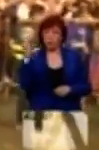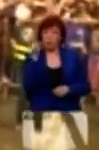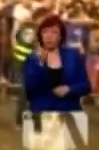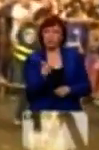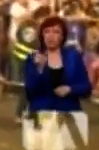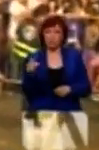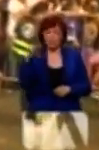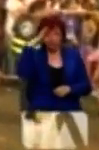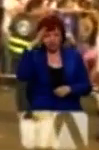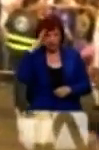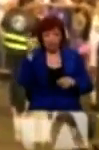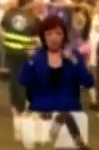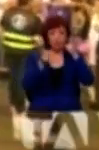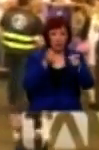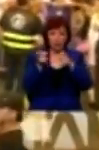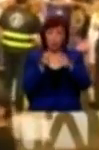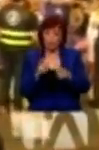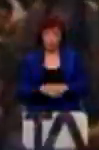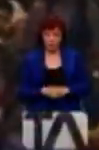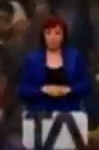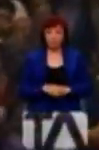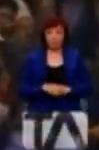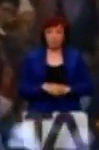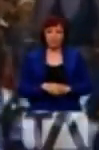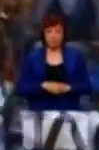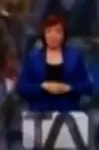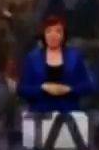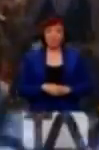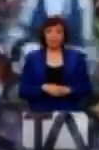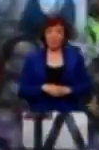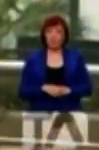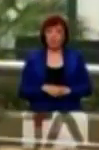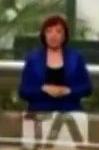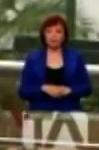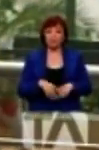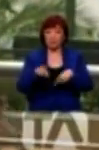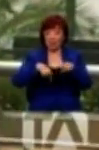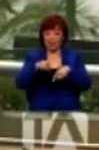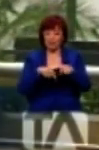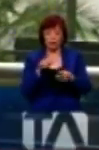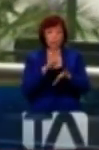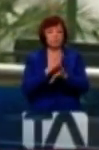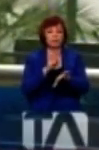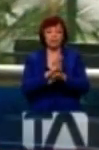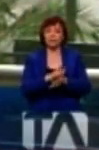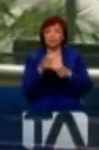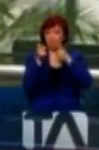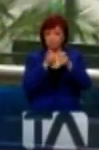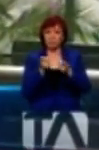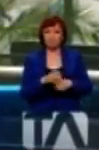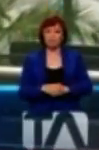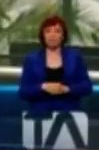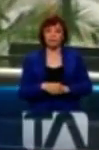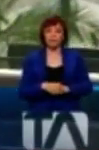uniformados. Asimismo, 300 vigilantes de la ATM controlarán el tránsito. Y para finalizar, escuchen esto.